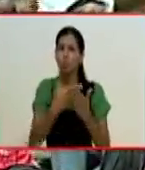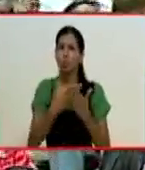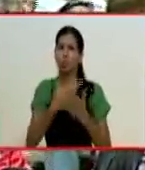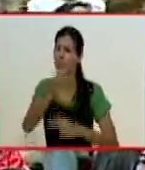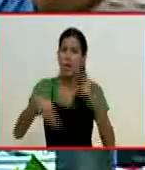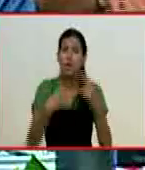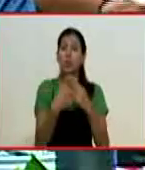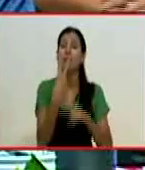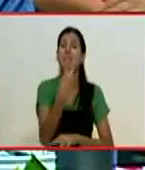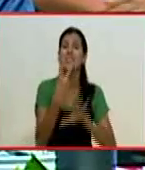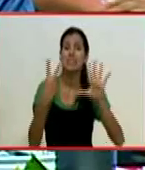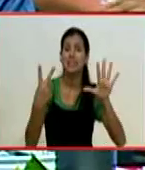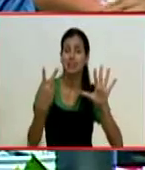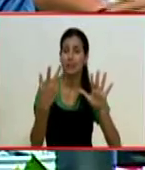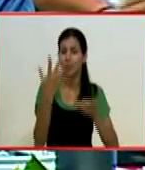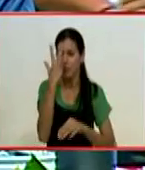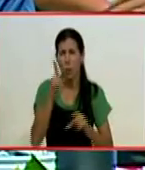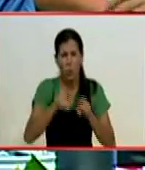febrero.